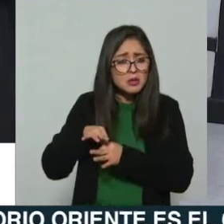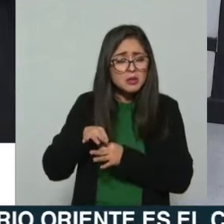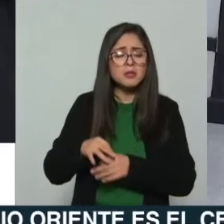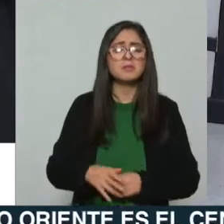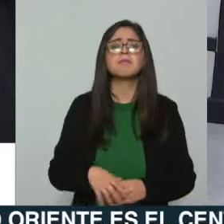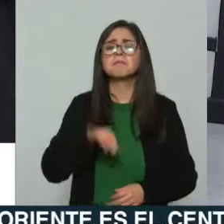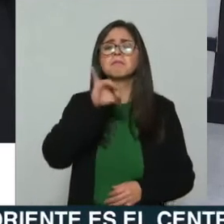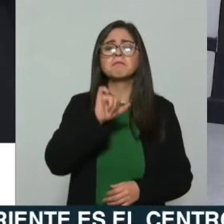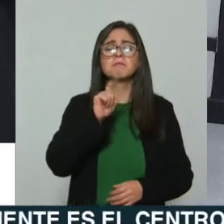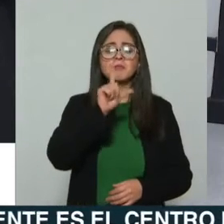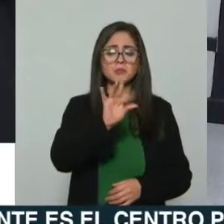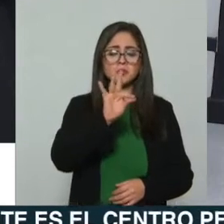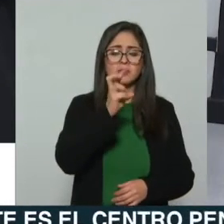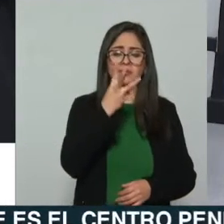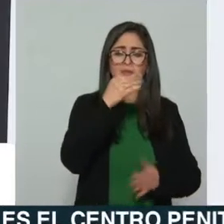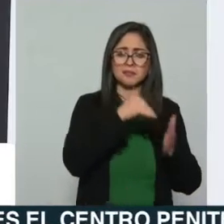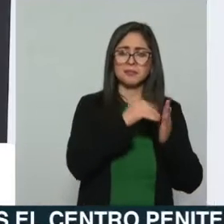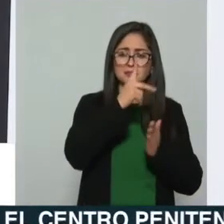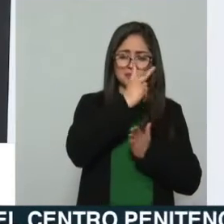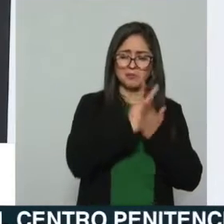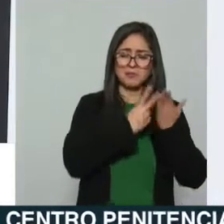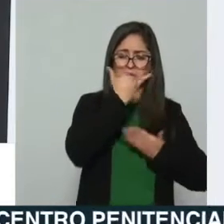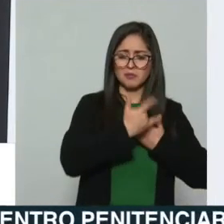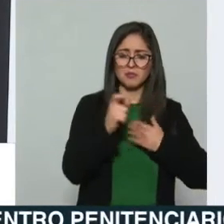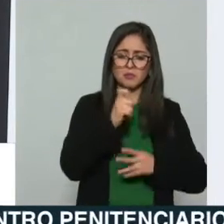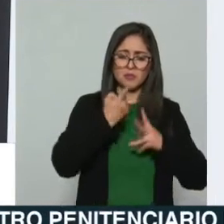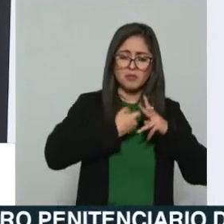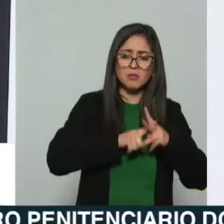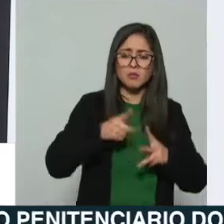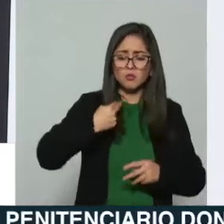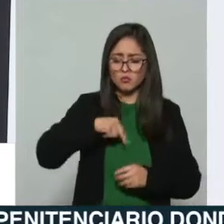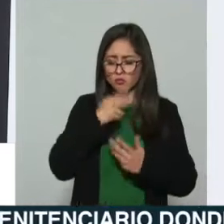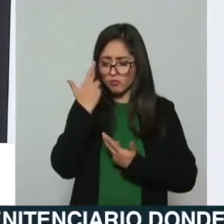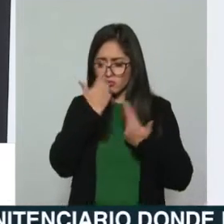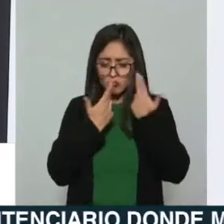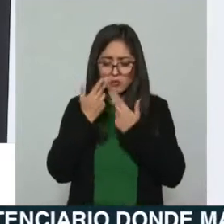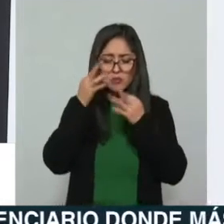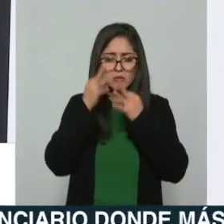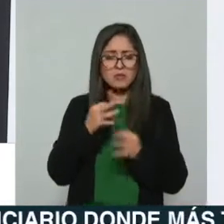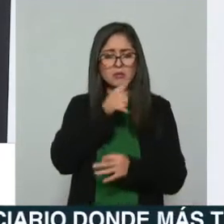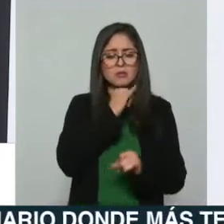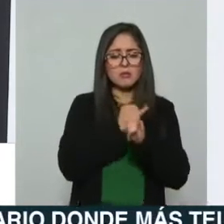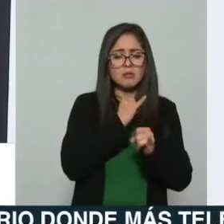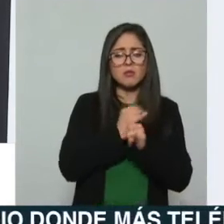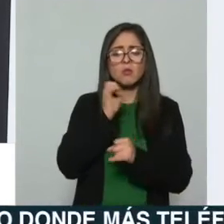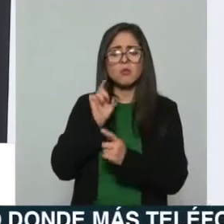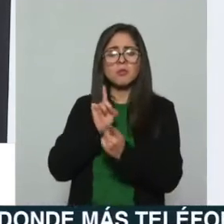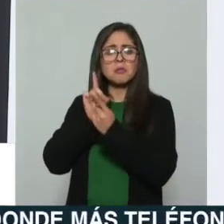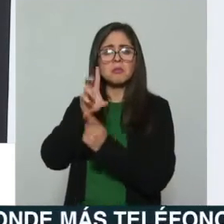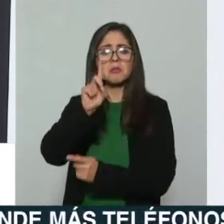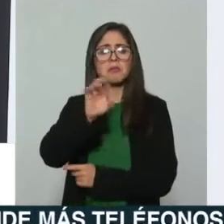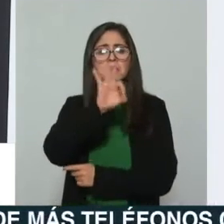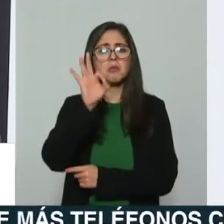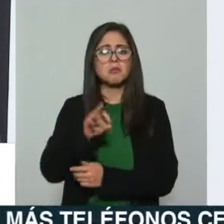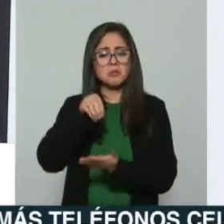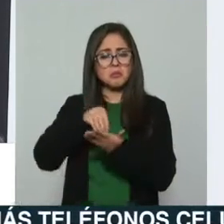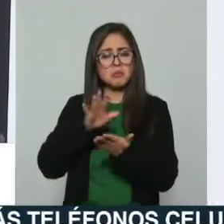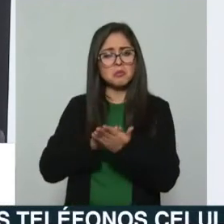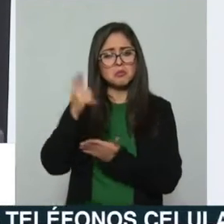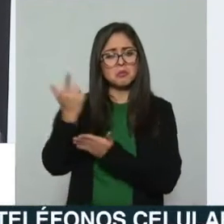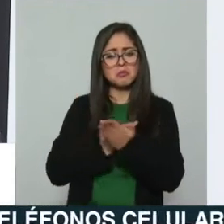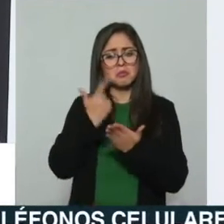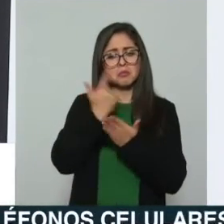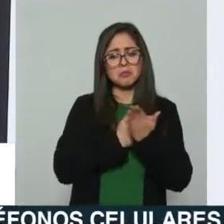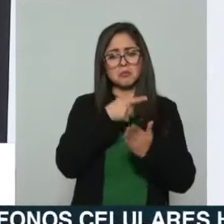de estos 43,000 proyectos de inicio, tenemos la posibilidad de registrarlo vía internet o vía presencial. 30% fue registrado vía